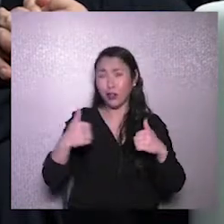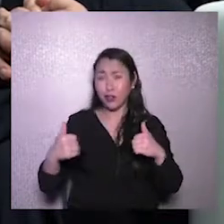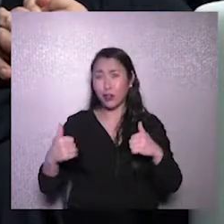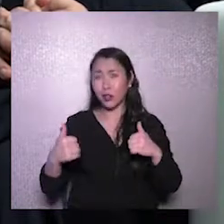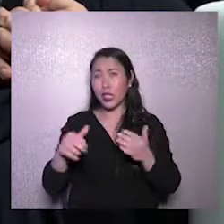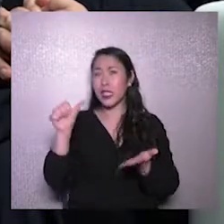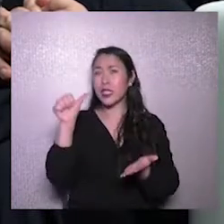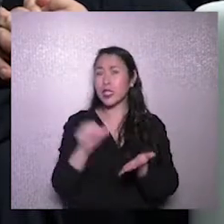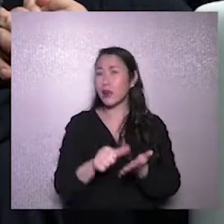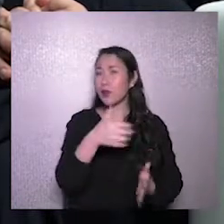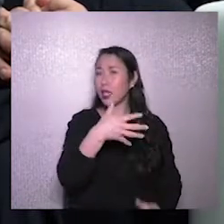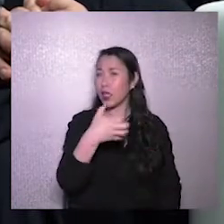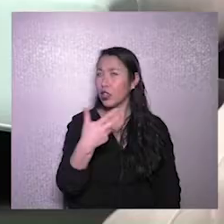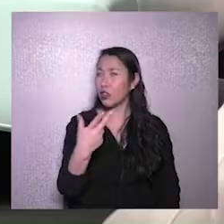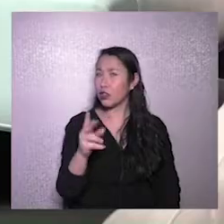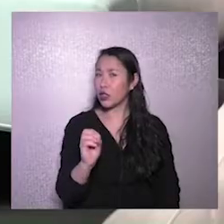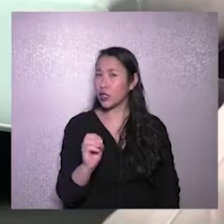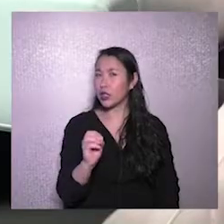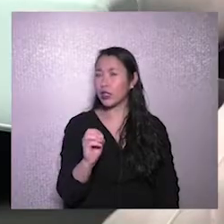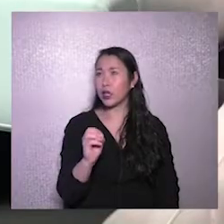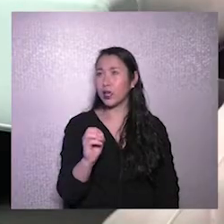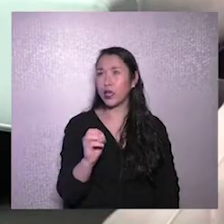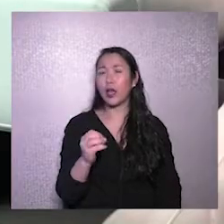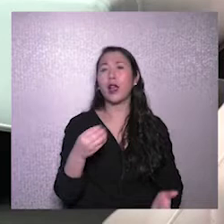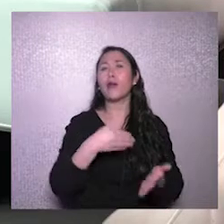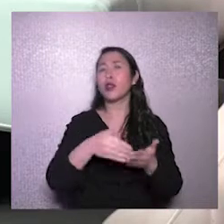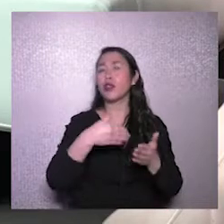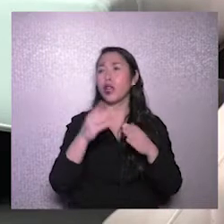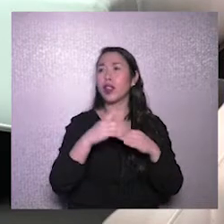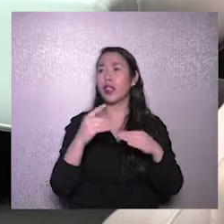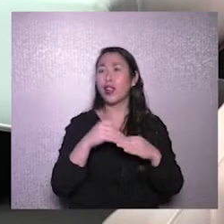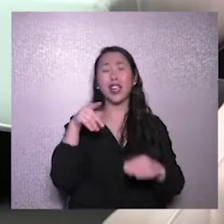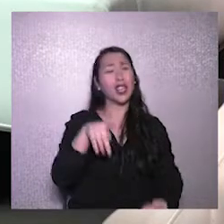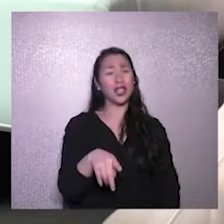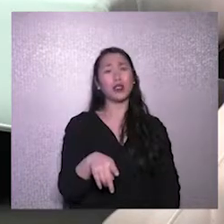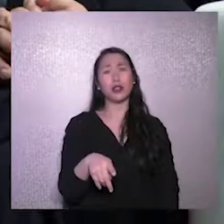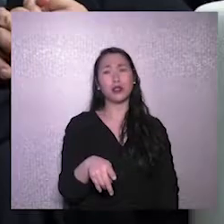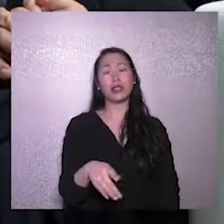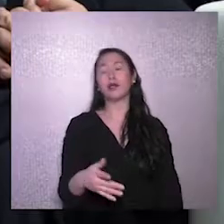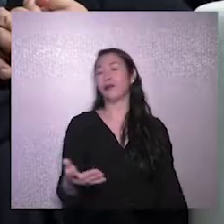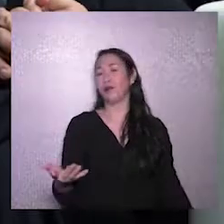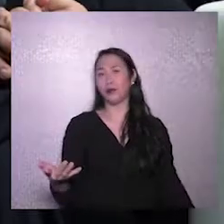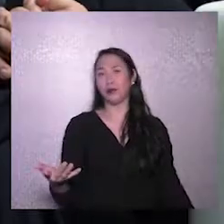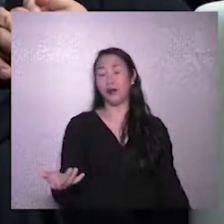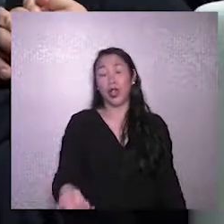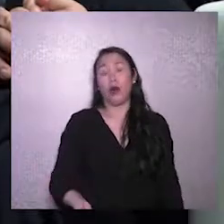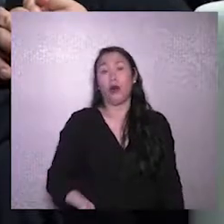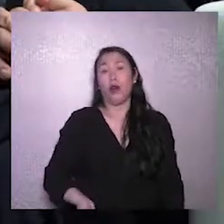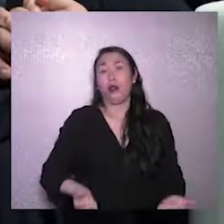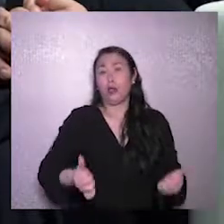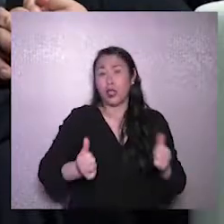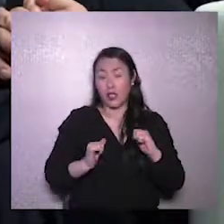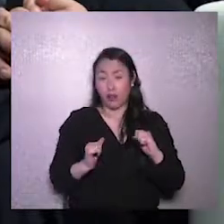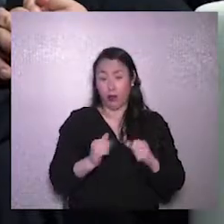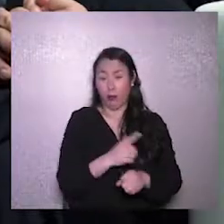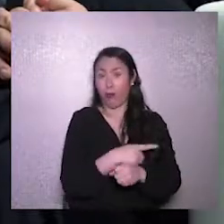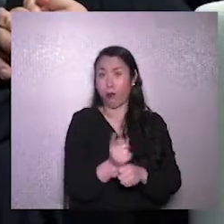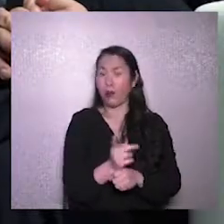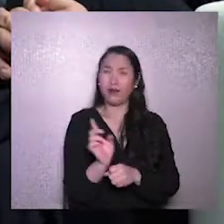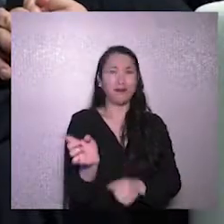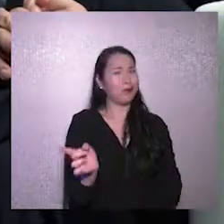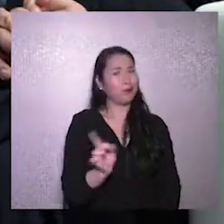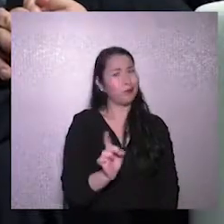6.580 millones de dólares. O sea, eso, por supuesto que no es un desafío inmediato,